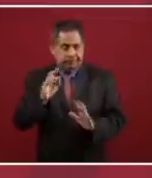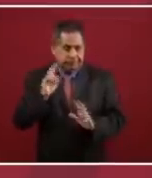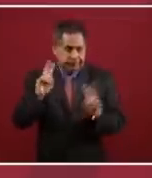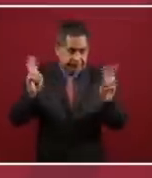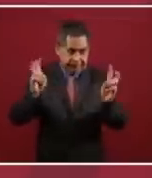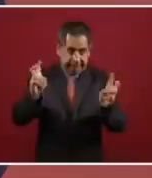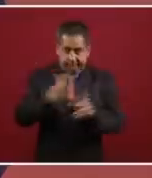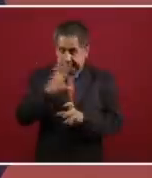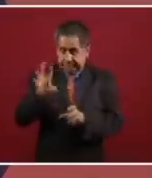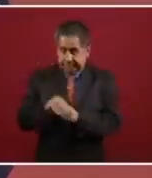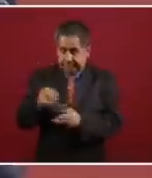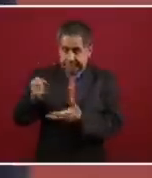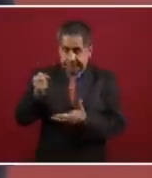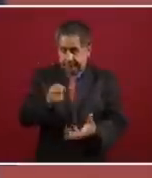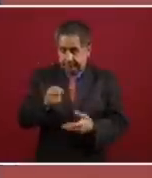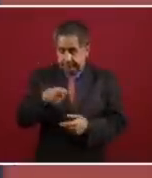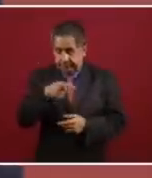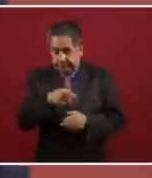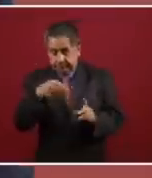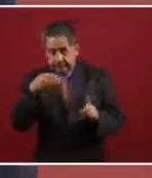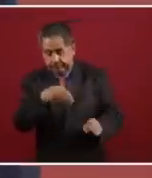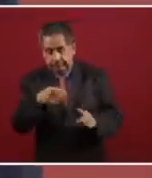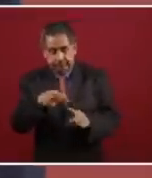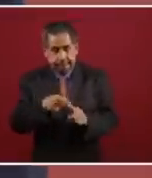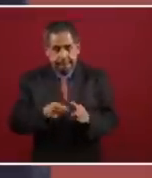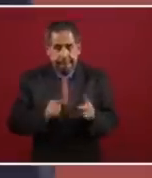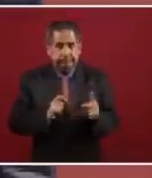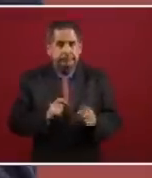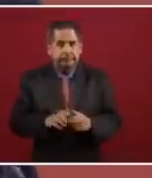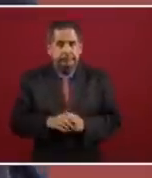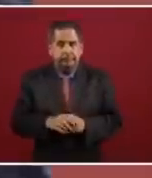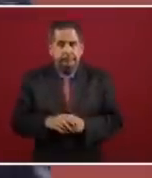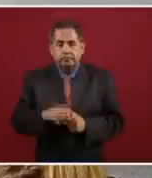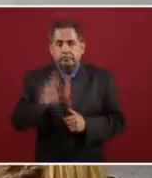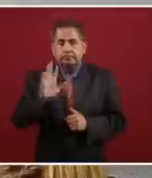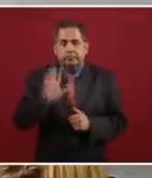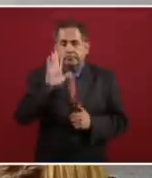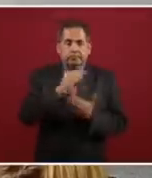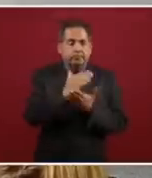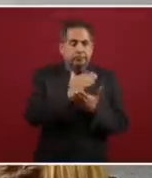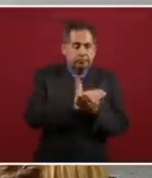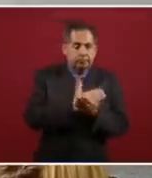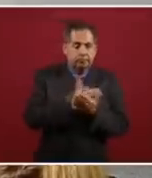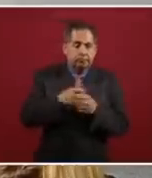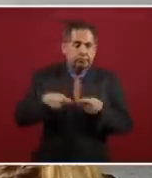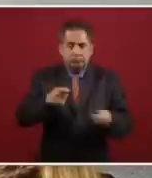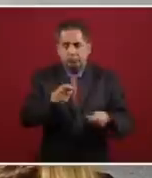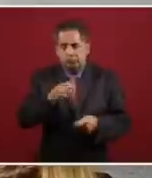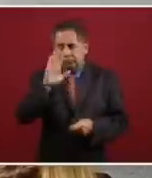formalmente en ese esquema menos presupuesto